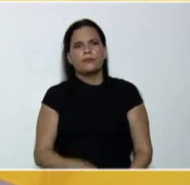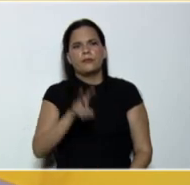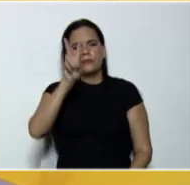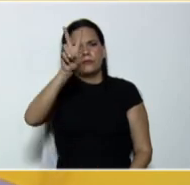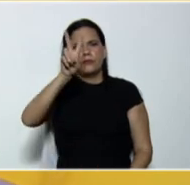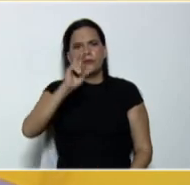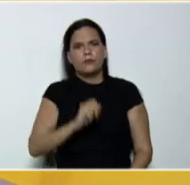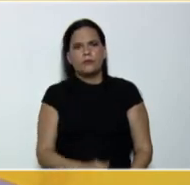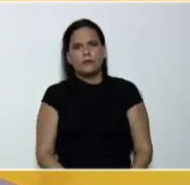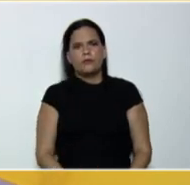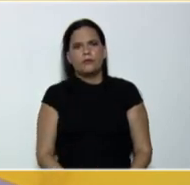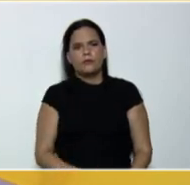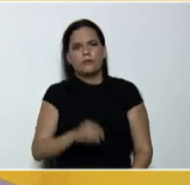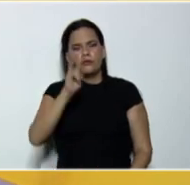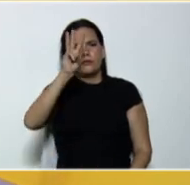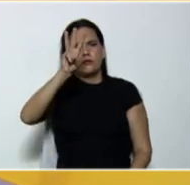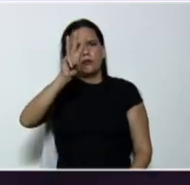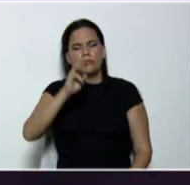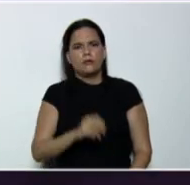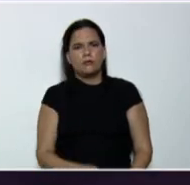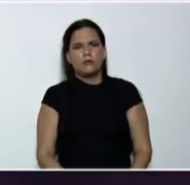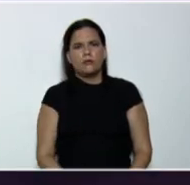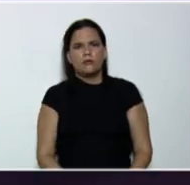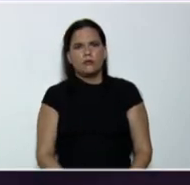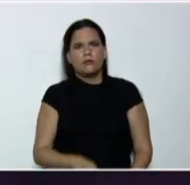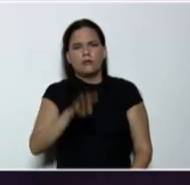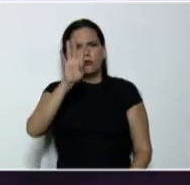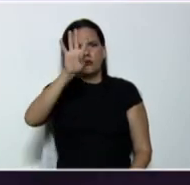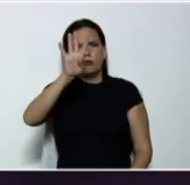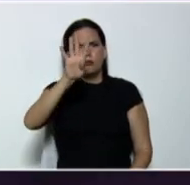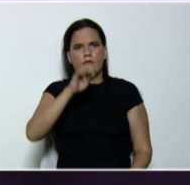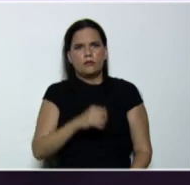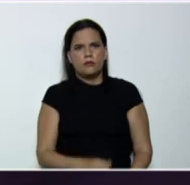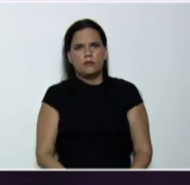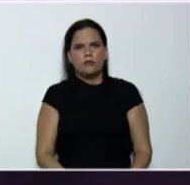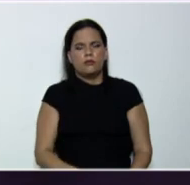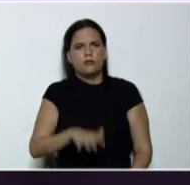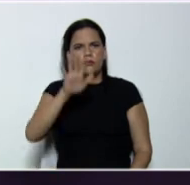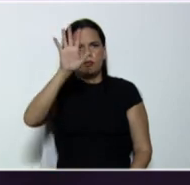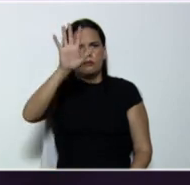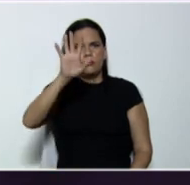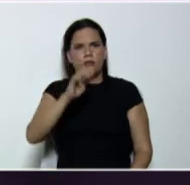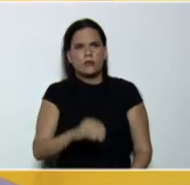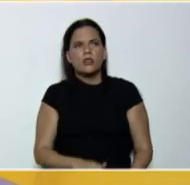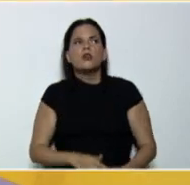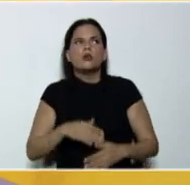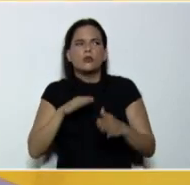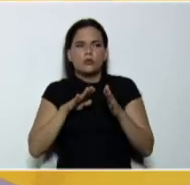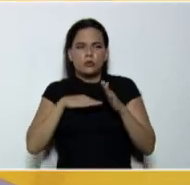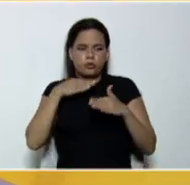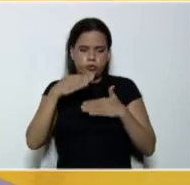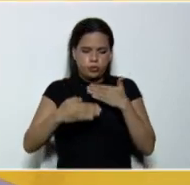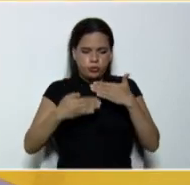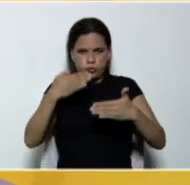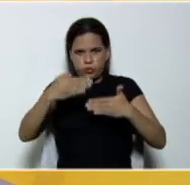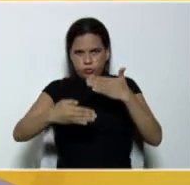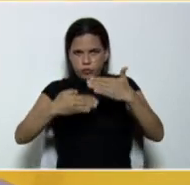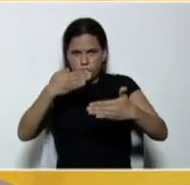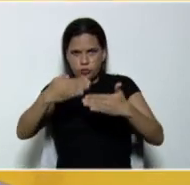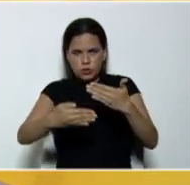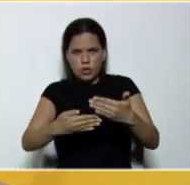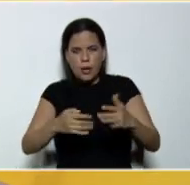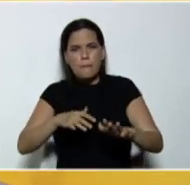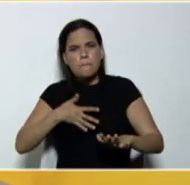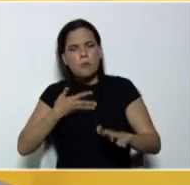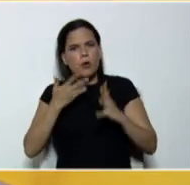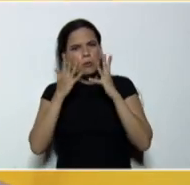2, 3, 4, 5. Y así sucesivamente...